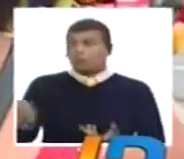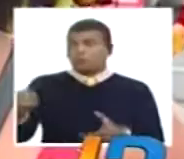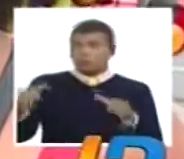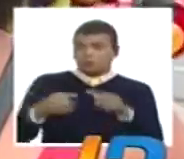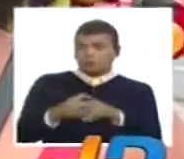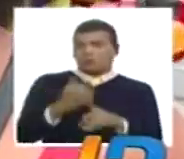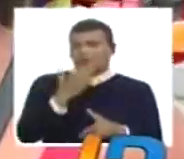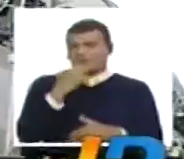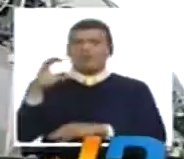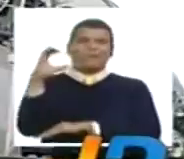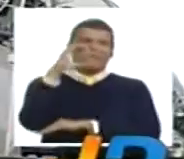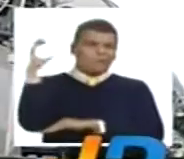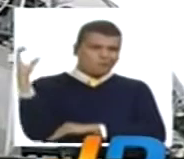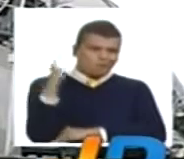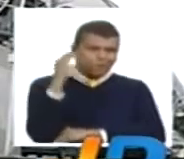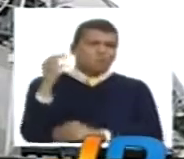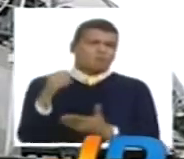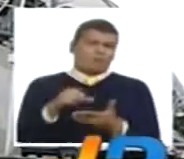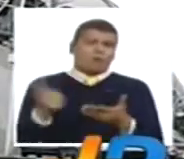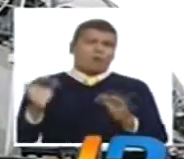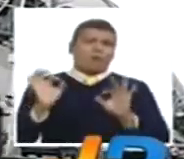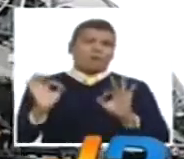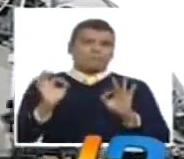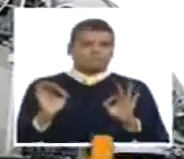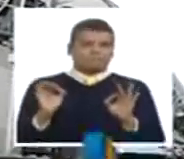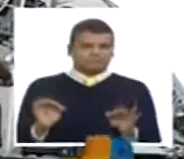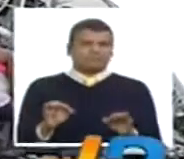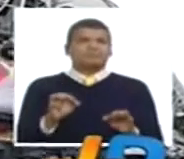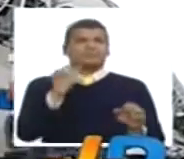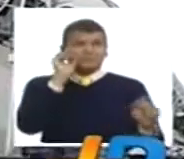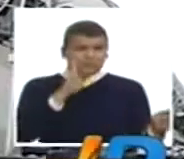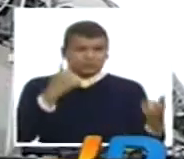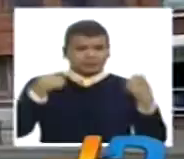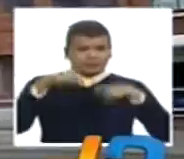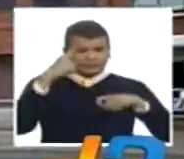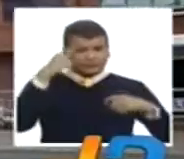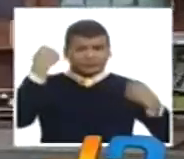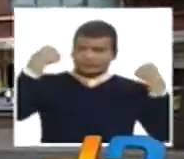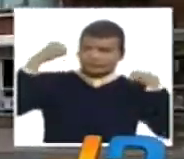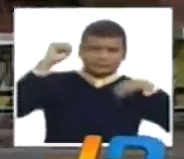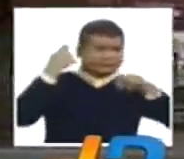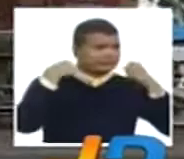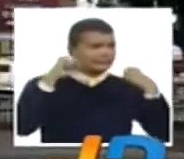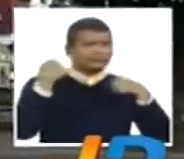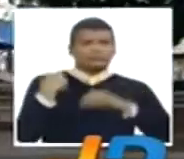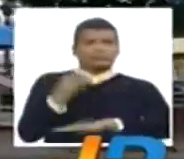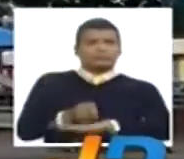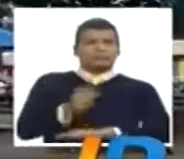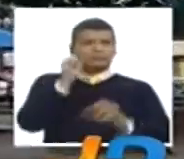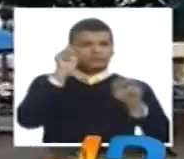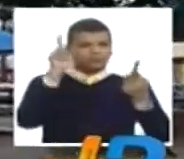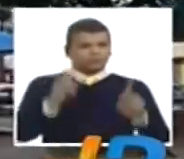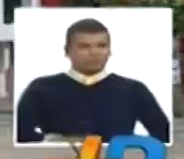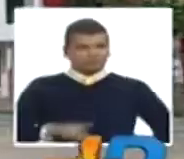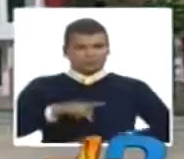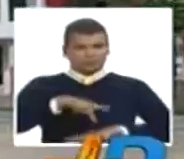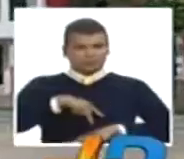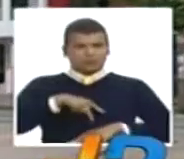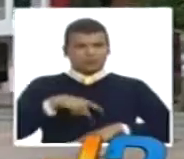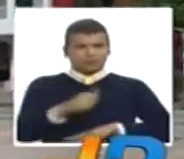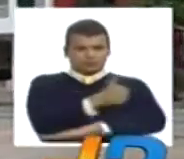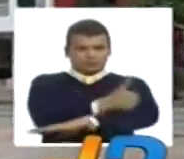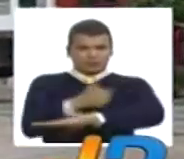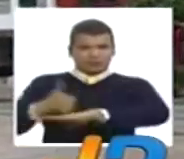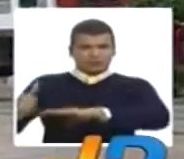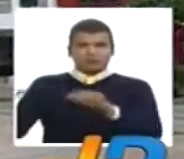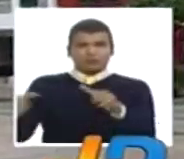jugó Colombia. Contrario a muchos de los comerciantes que dicen estar preocupados por esta medida, el propietario de esta barra sostiene que la ausencia